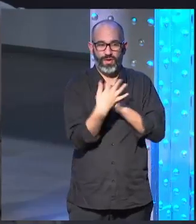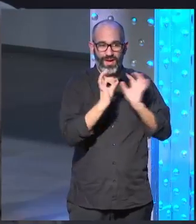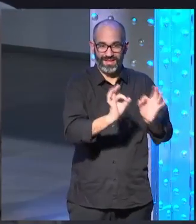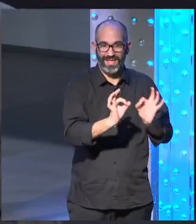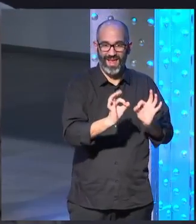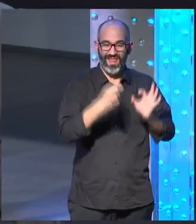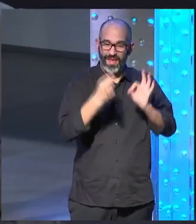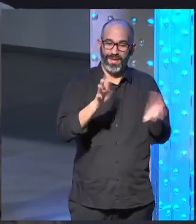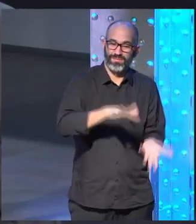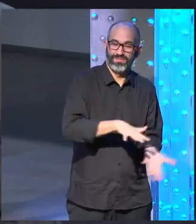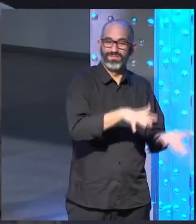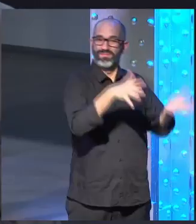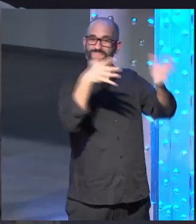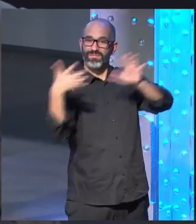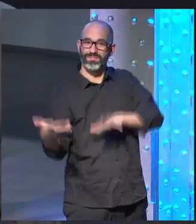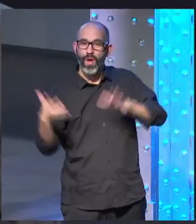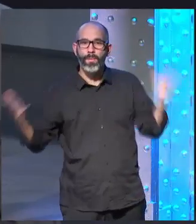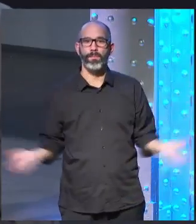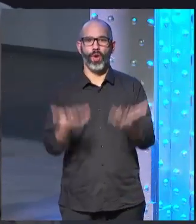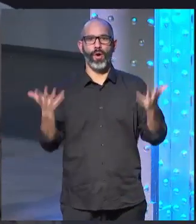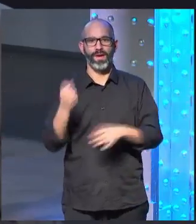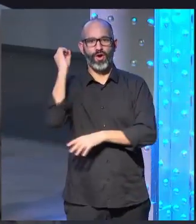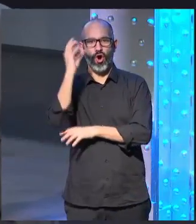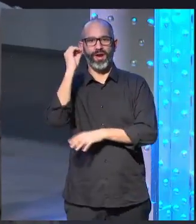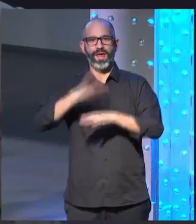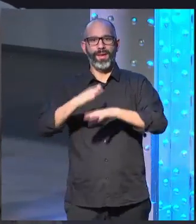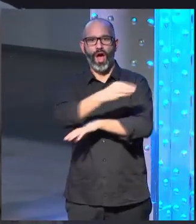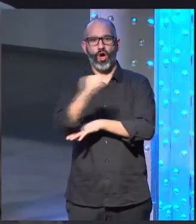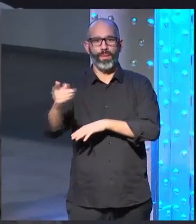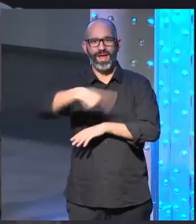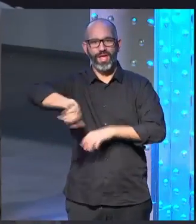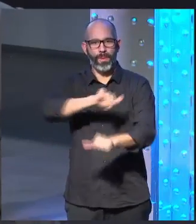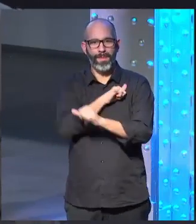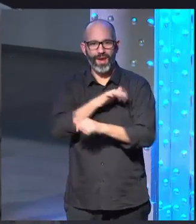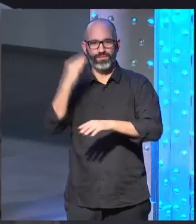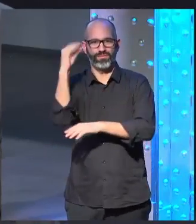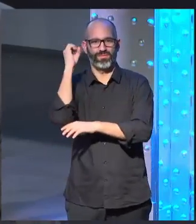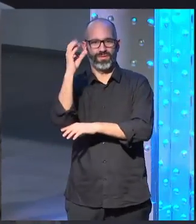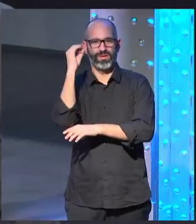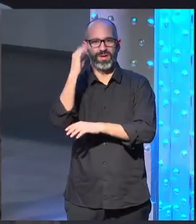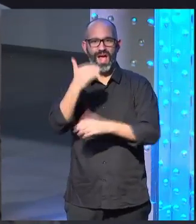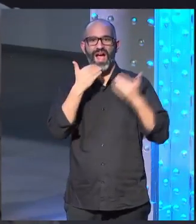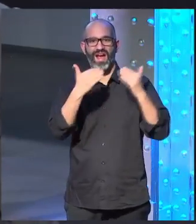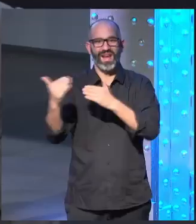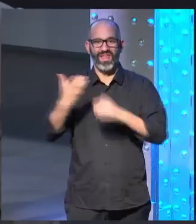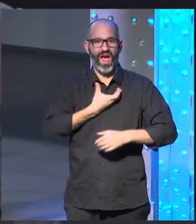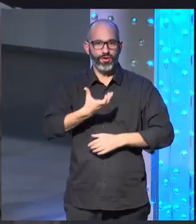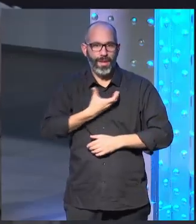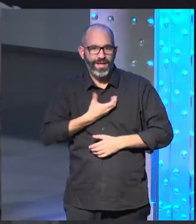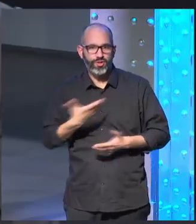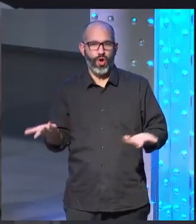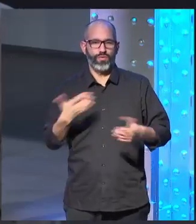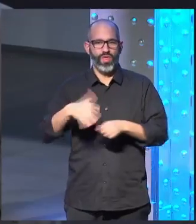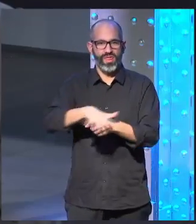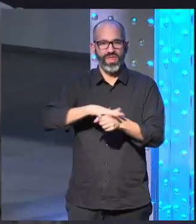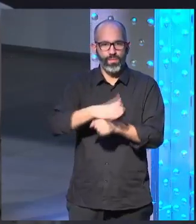tiene que promover jornadas para jóvenes desempleados a través de entidades locales,